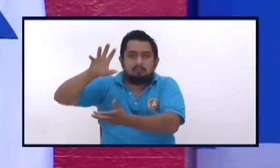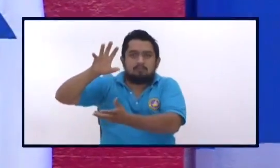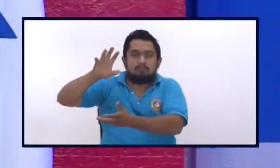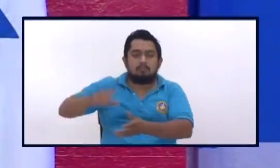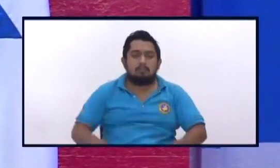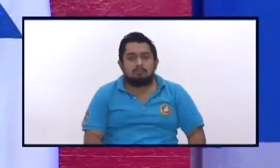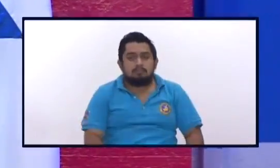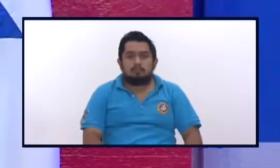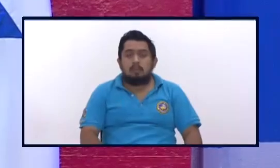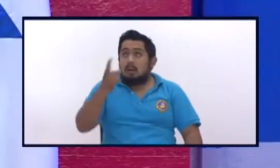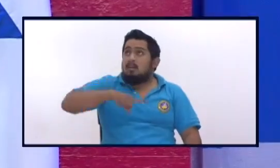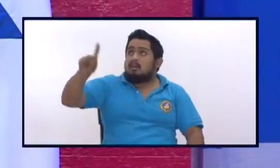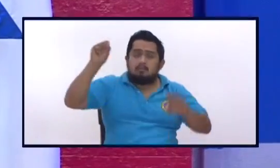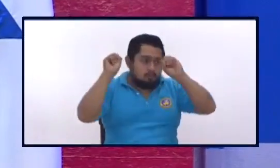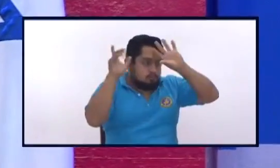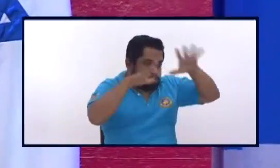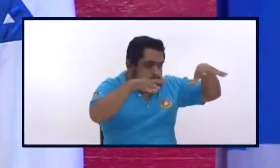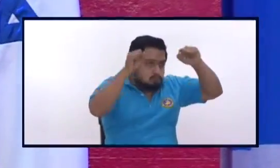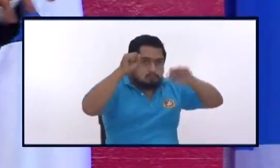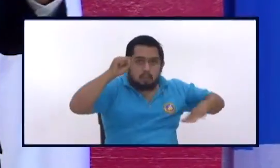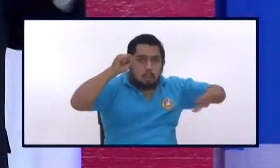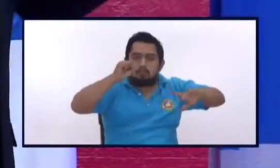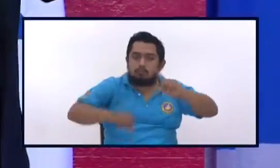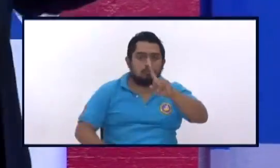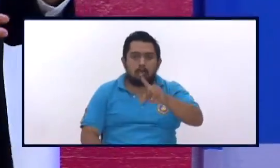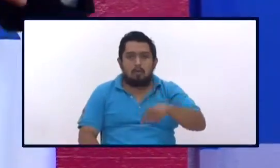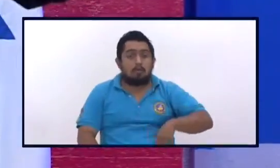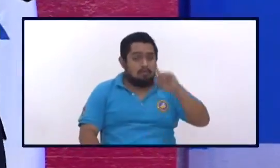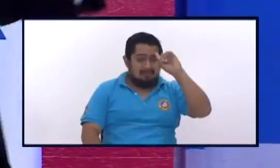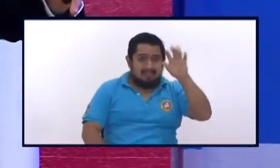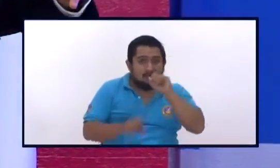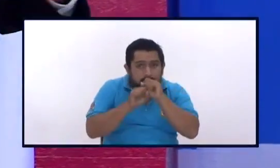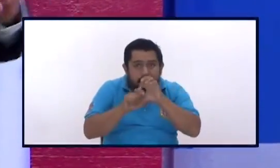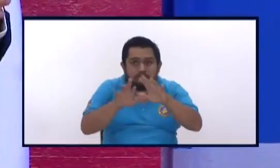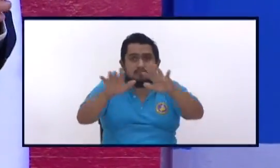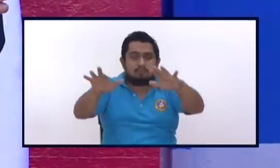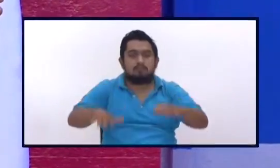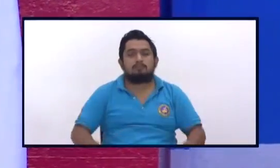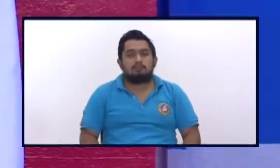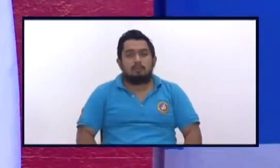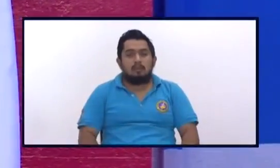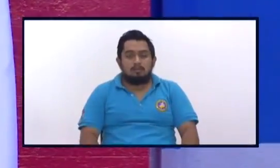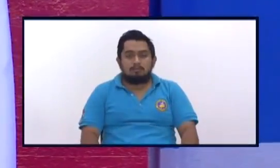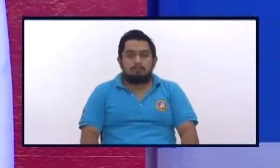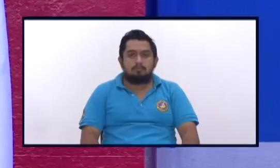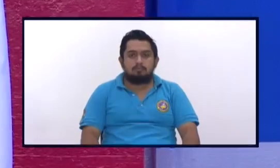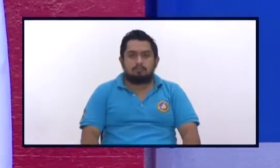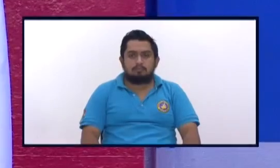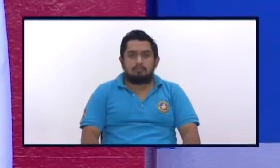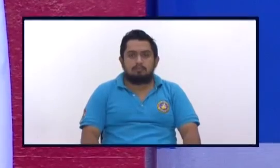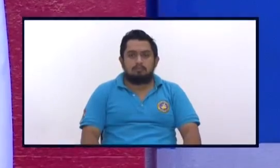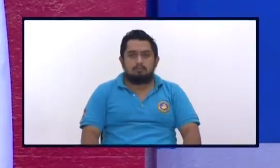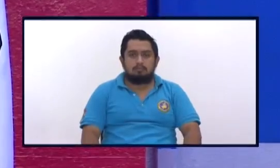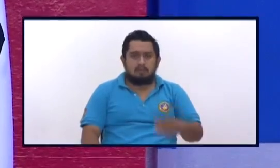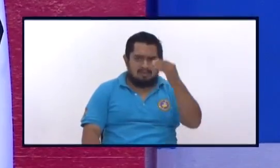llega no estoy satanizando solo quiero ilustrar gráficamente lo que estoy diciendo o sea